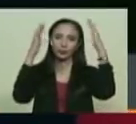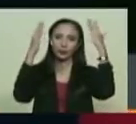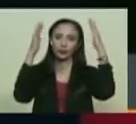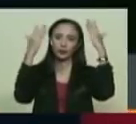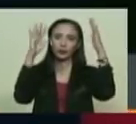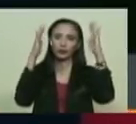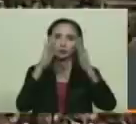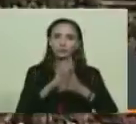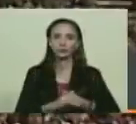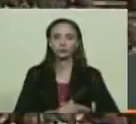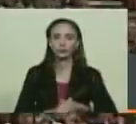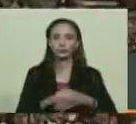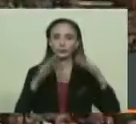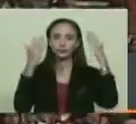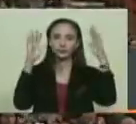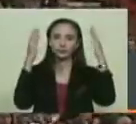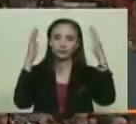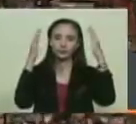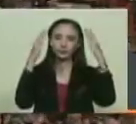benvenuto.